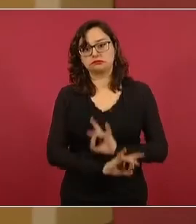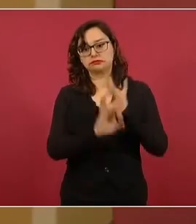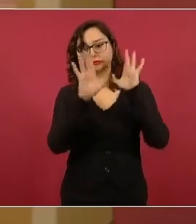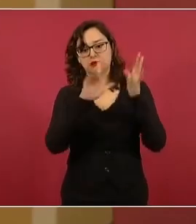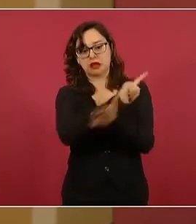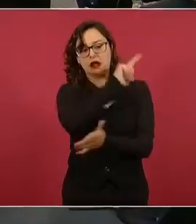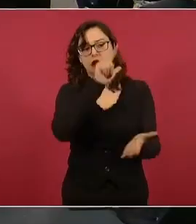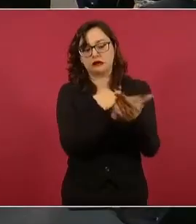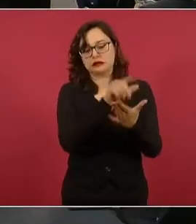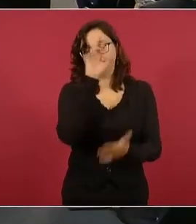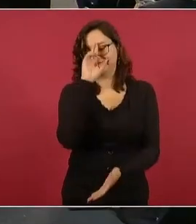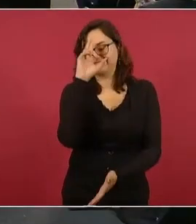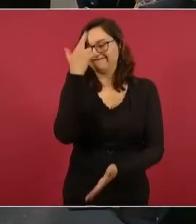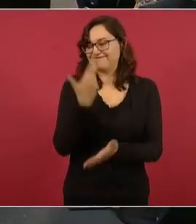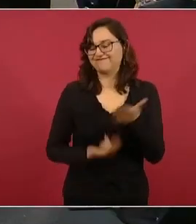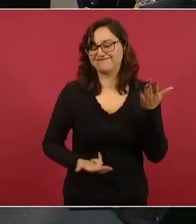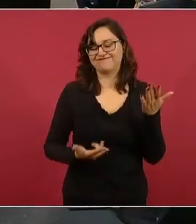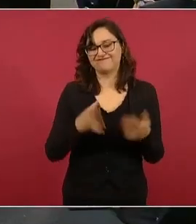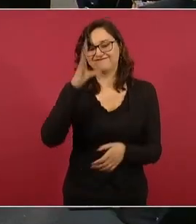pero